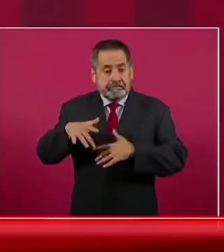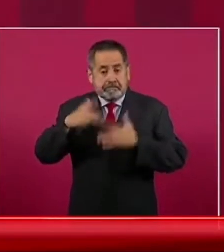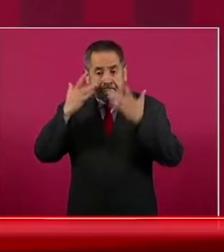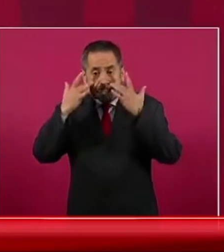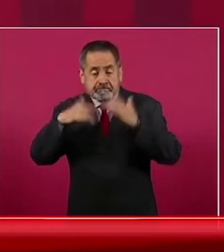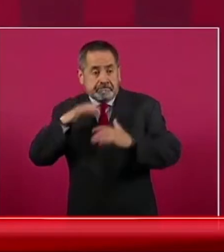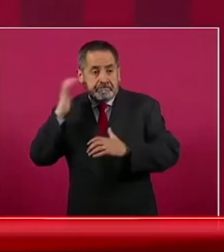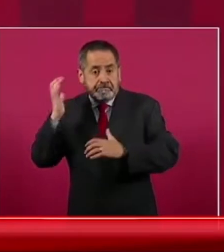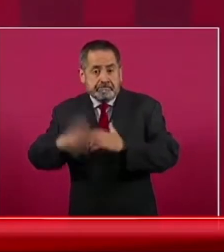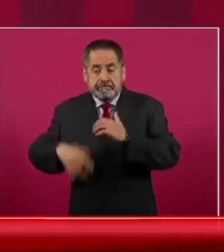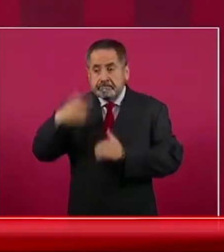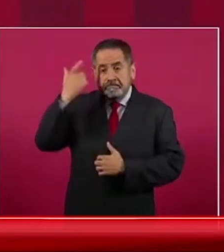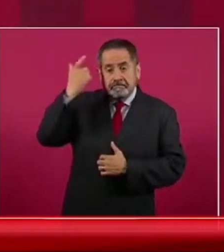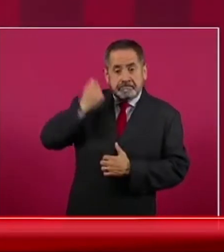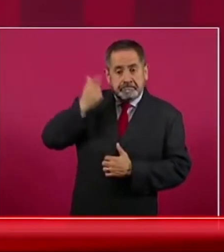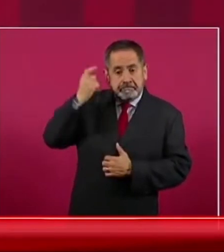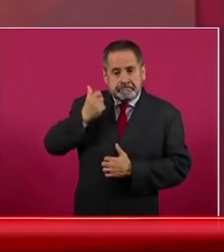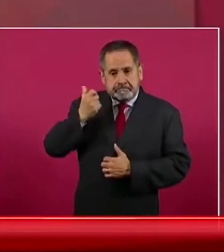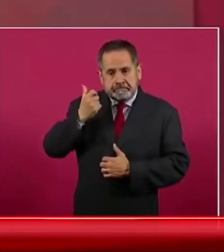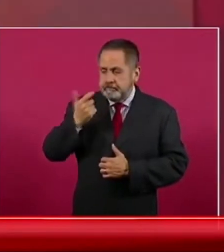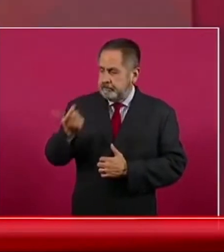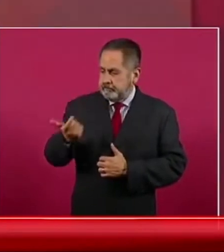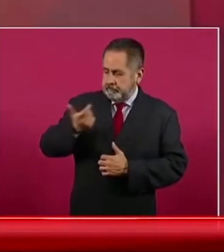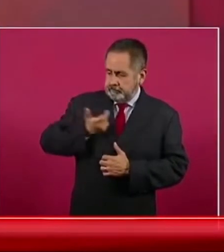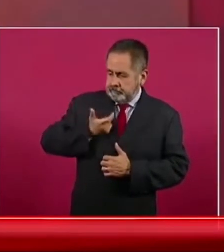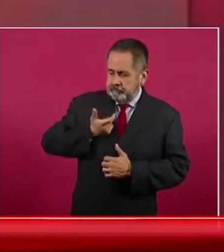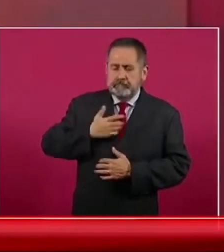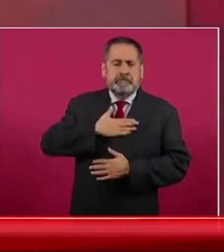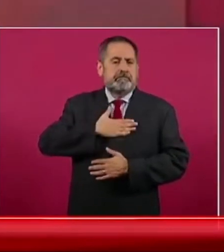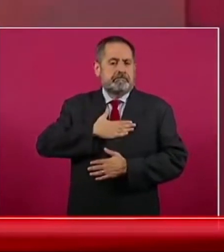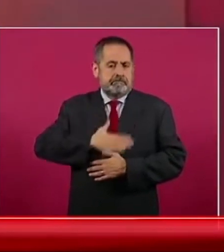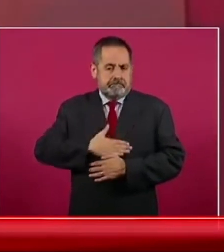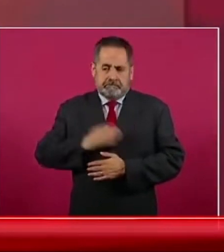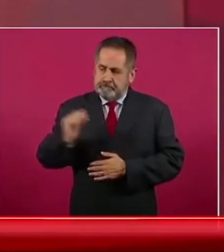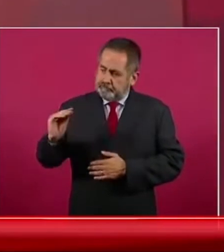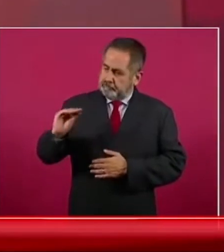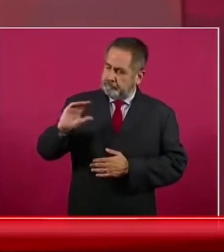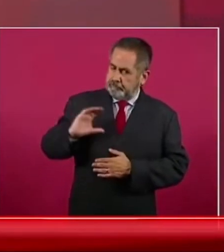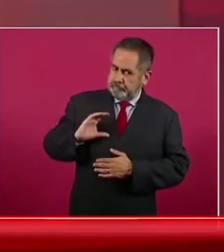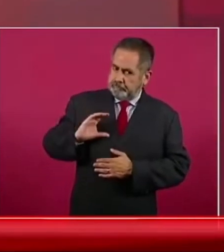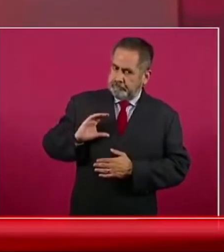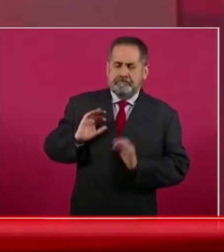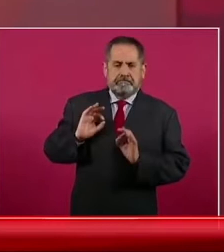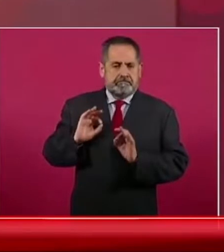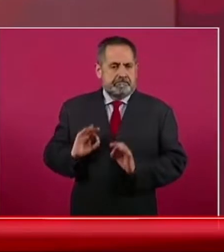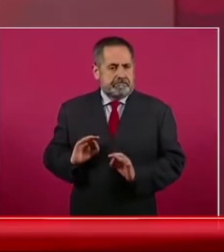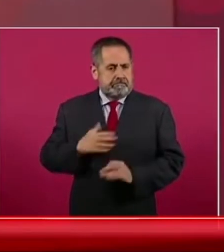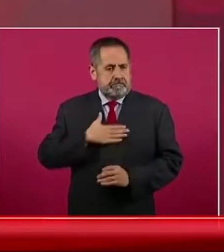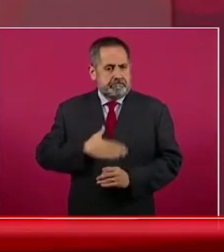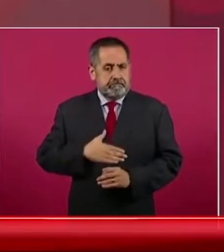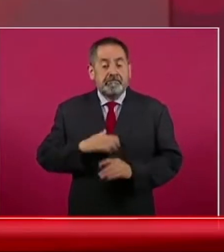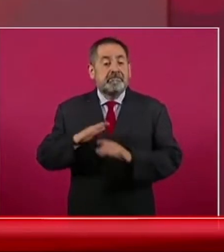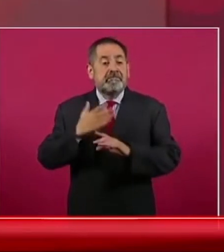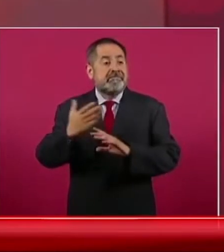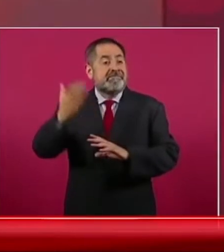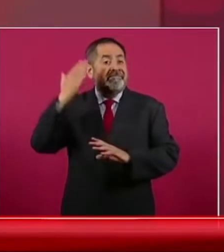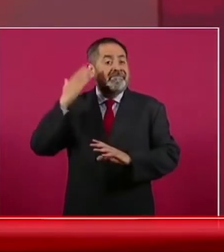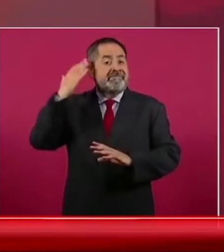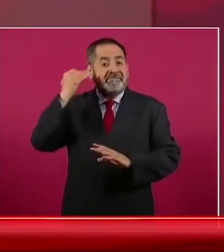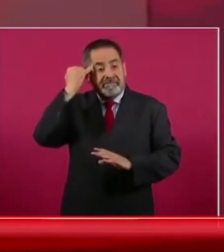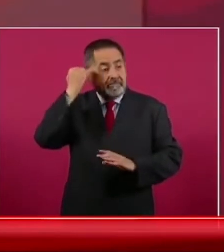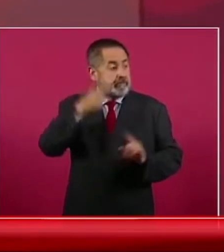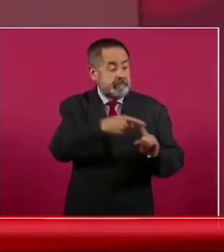una pensión justa, porque las reformas que se hicieron en el periodo neoliberal